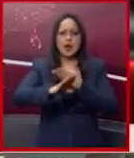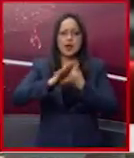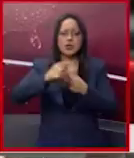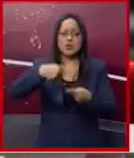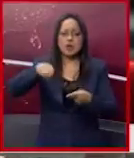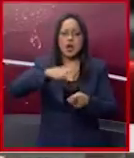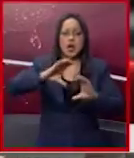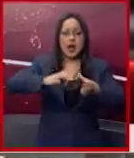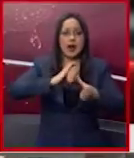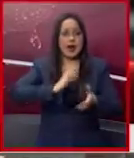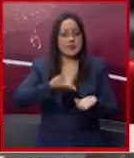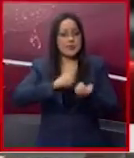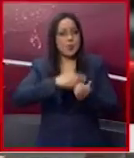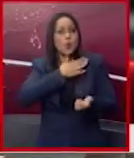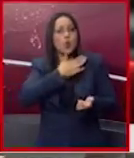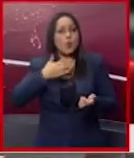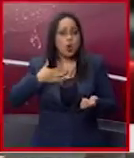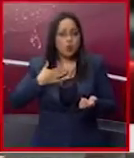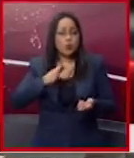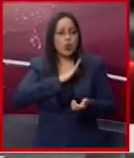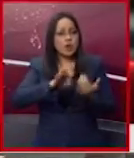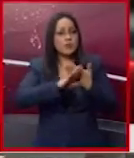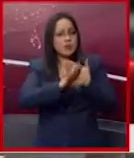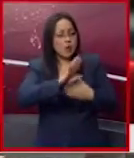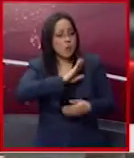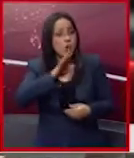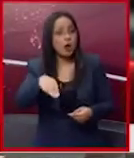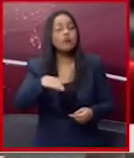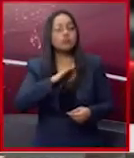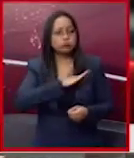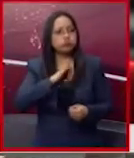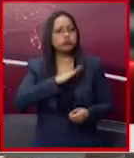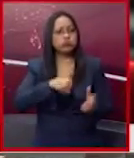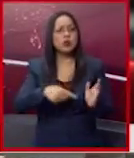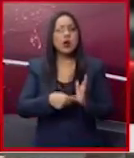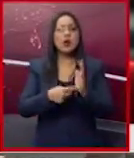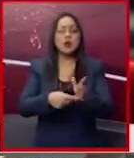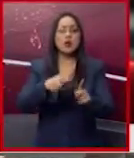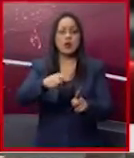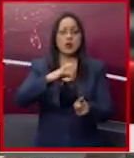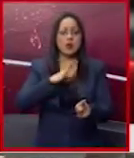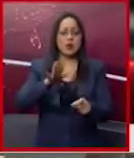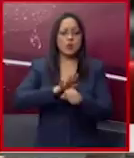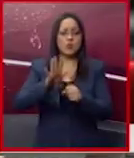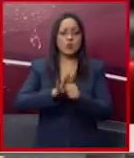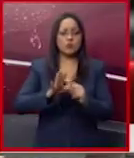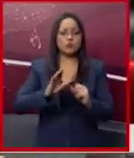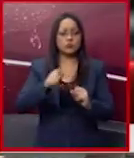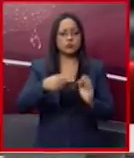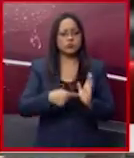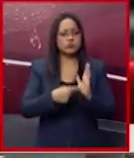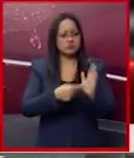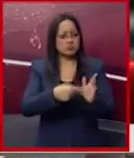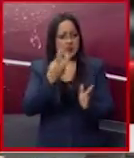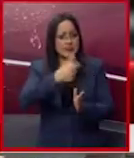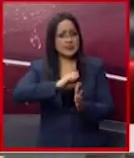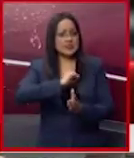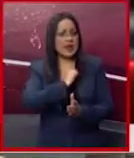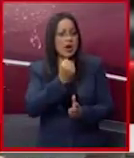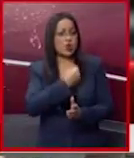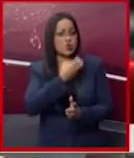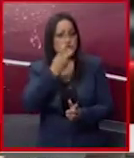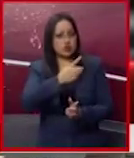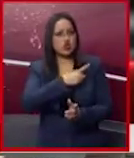del cáncer del pulmón, al establecer mecanismos que permitan que la asistencia de salud siga siendo pública y